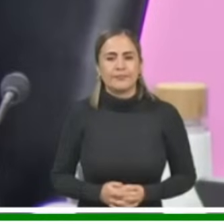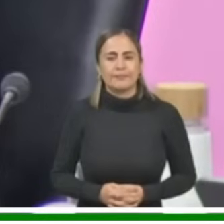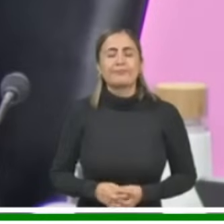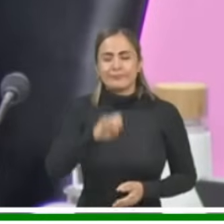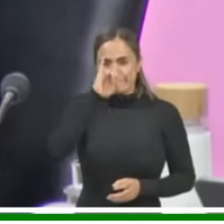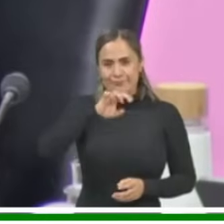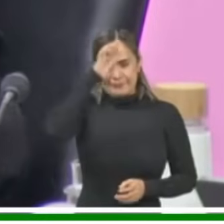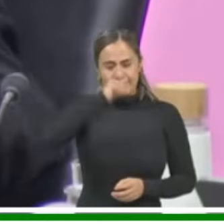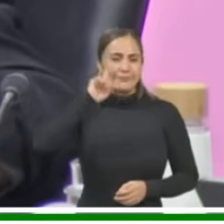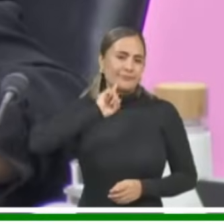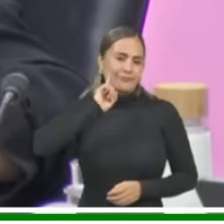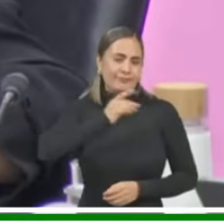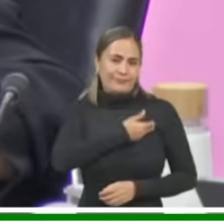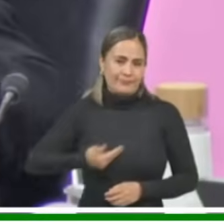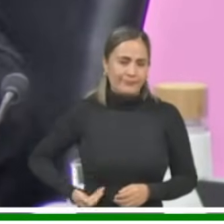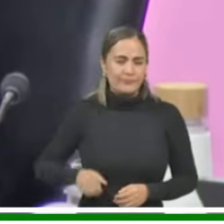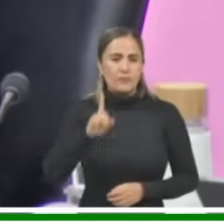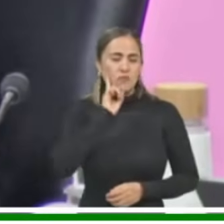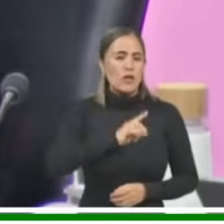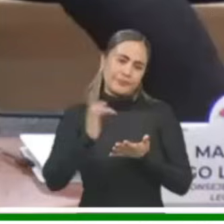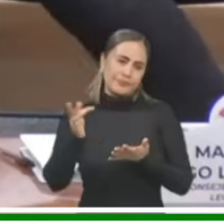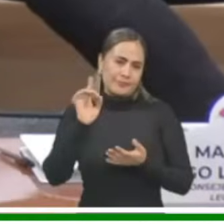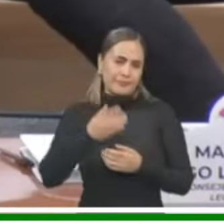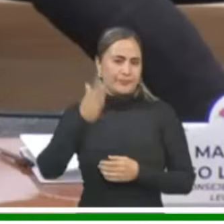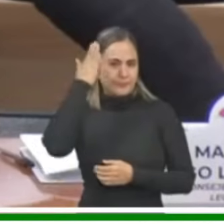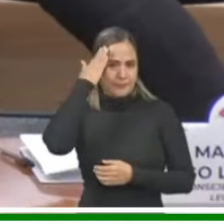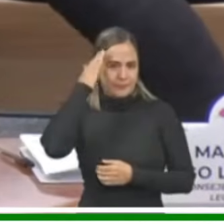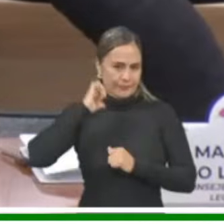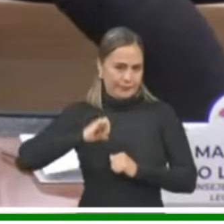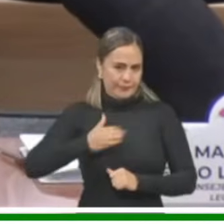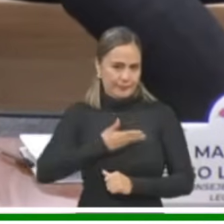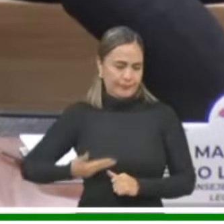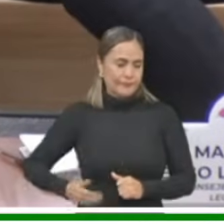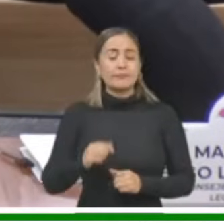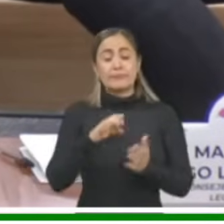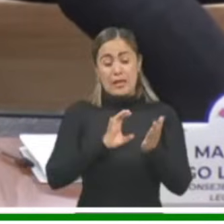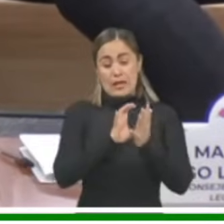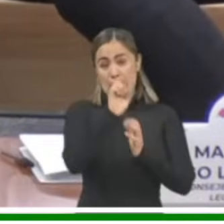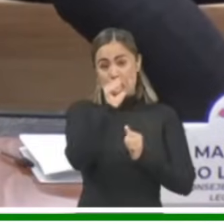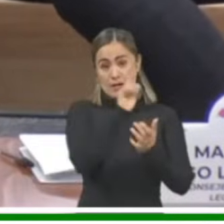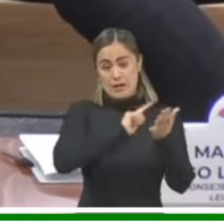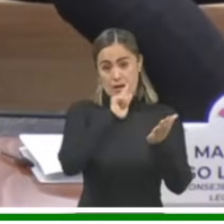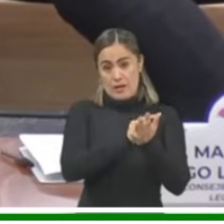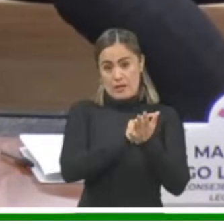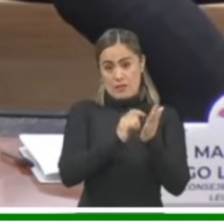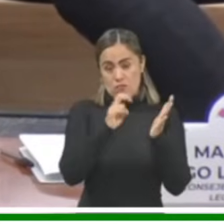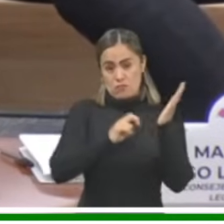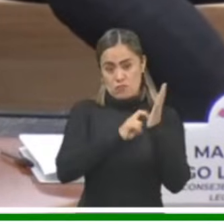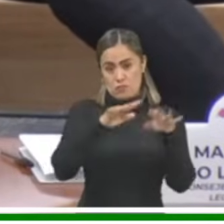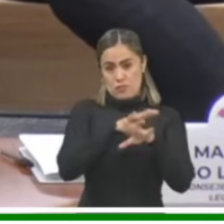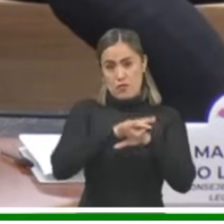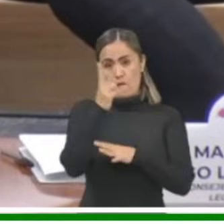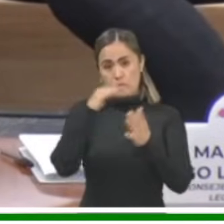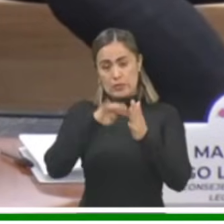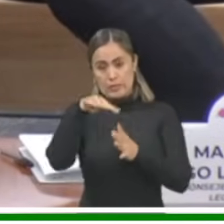Claro que sí, presidenta. Consejeras y consejeros electorales. Con la reforma constitucional del 2014, se le